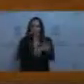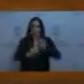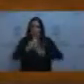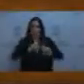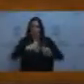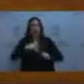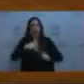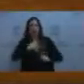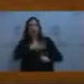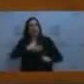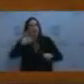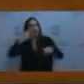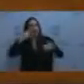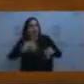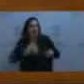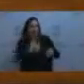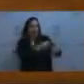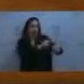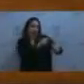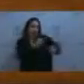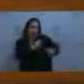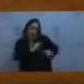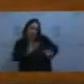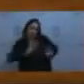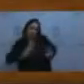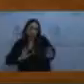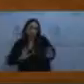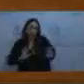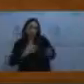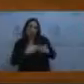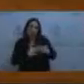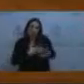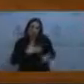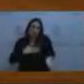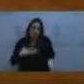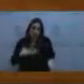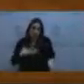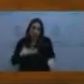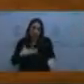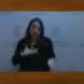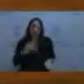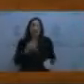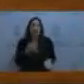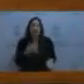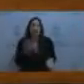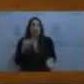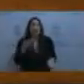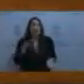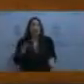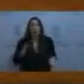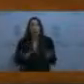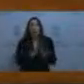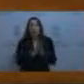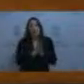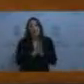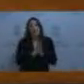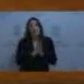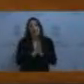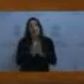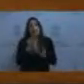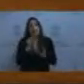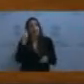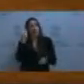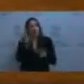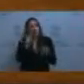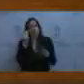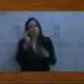el discurso o en la contestación a nuestra interpelación. Y lo único que pido es que tengamos en cuenta que